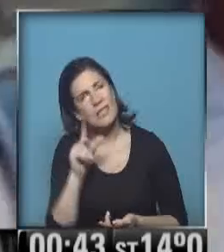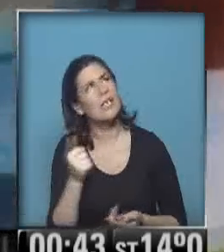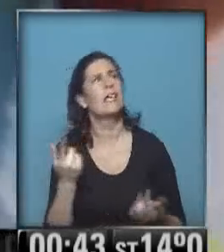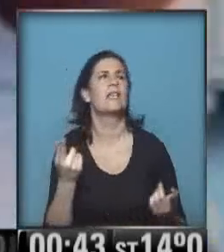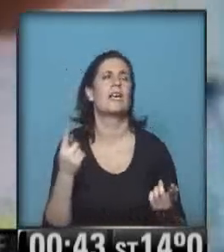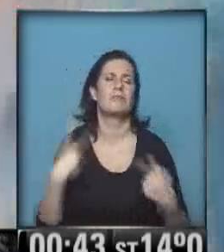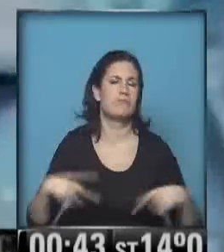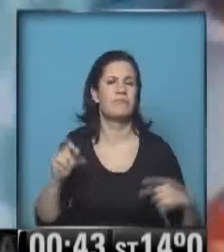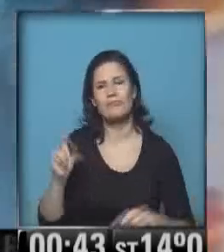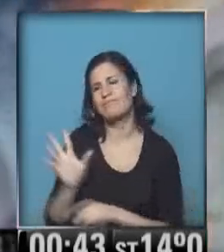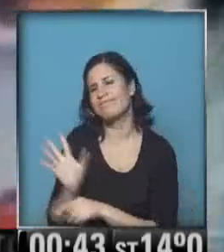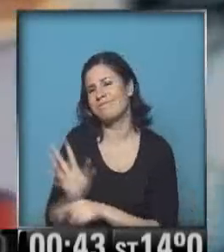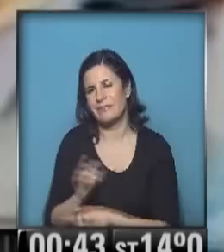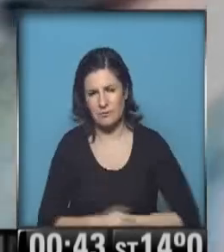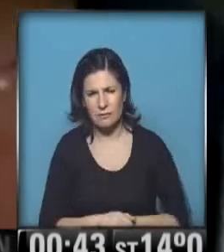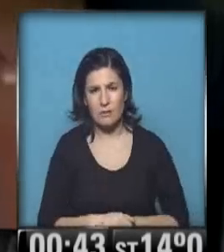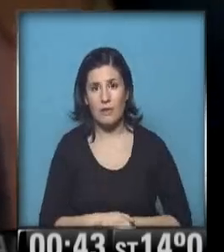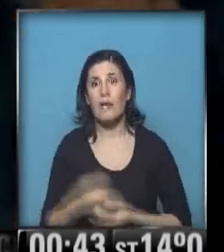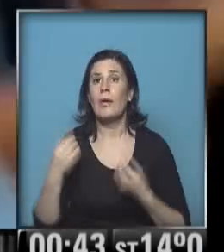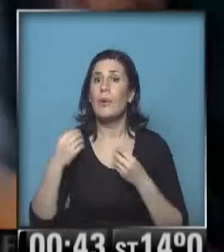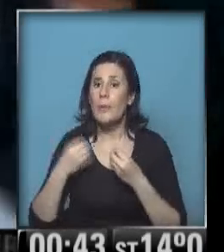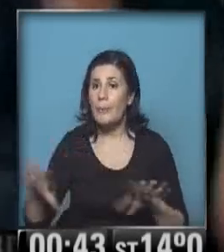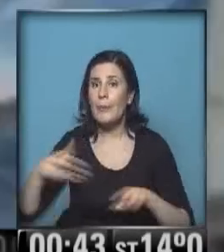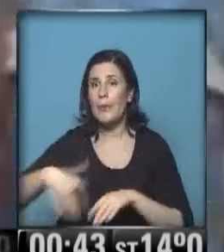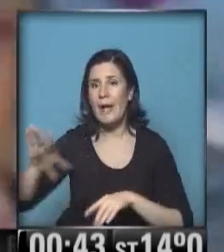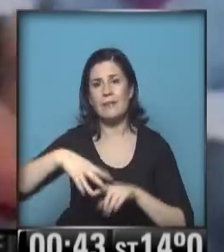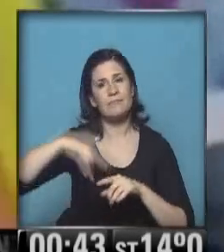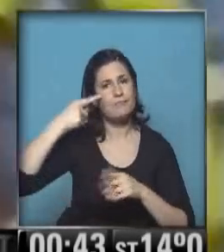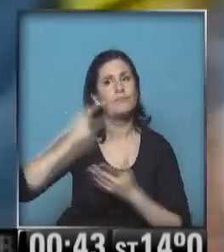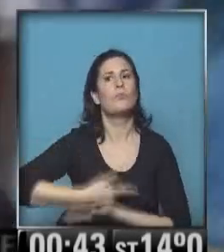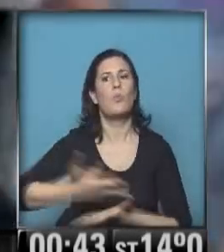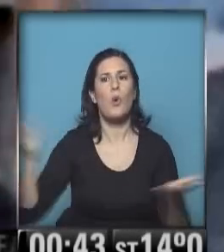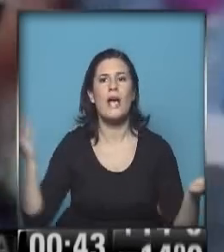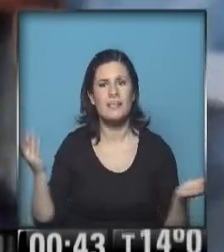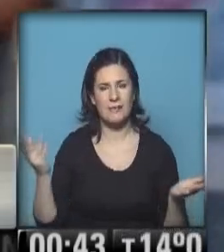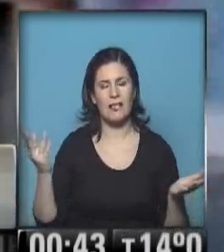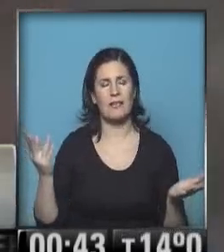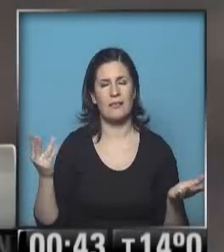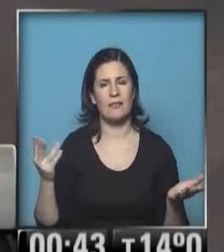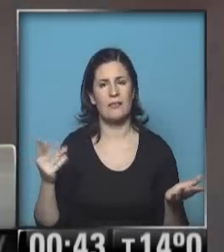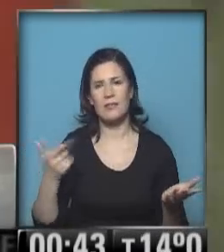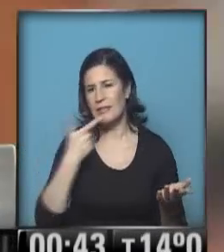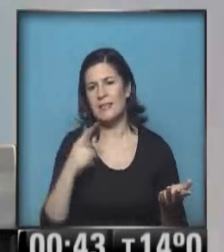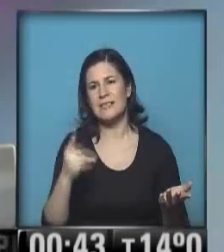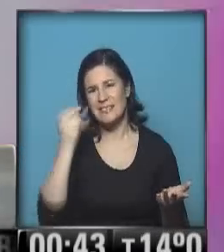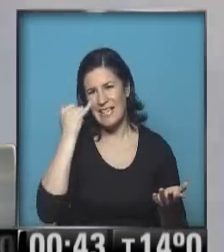así, primero, se inaugura la muestra de... empezamos por el mato Sky, le ponemos...